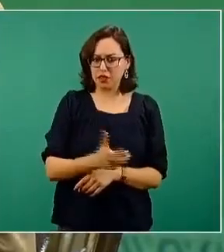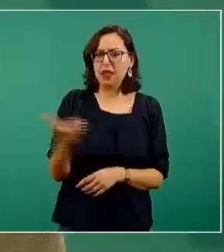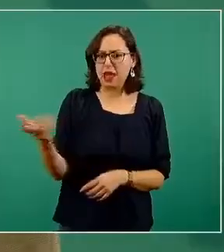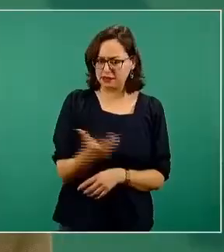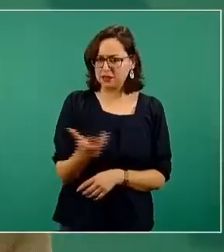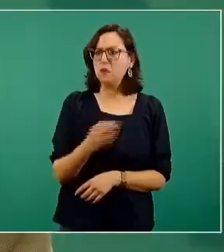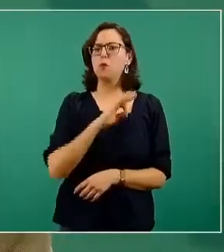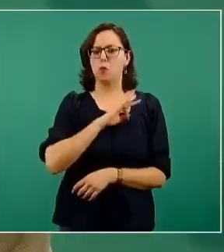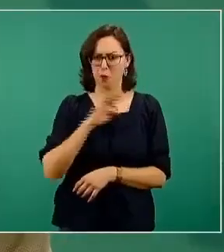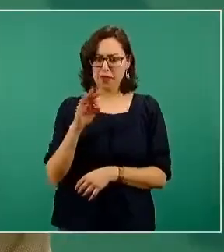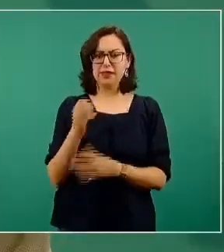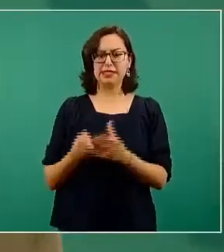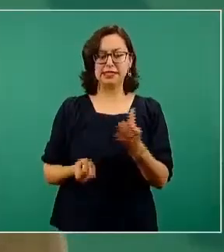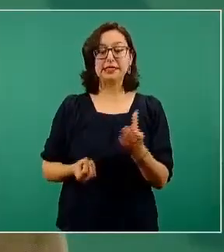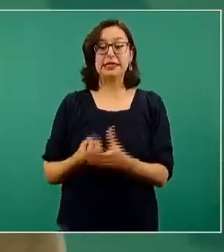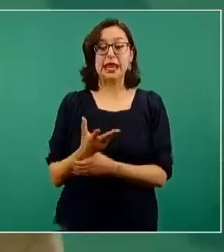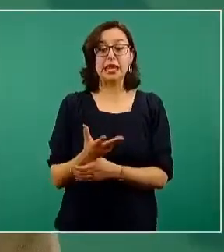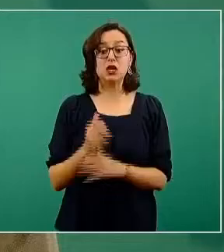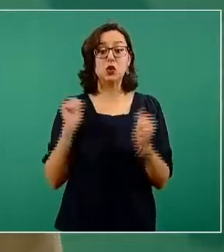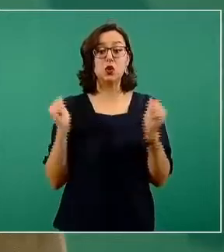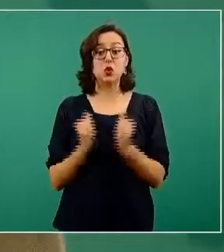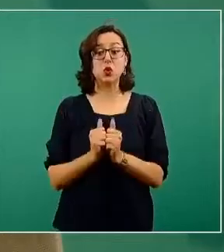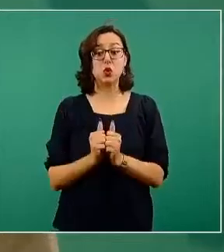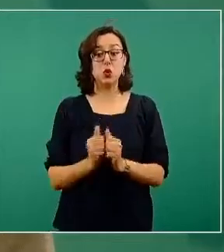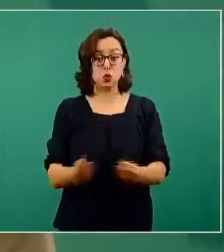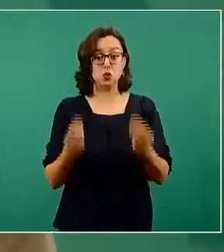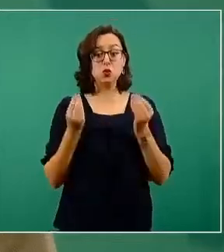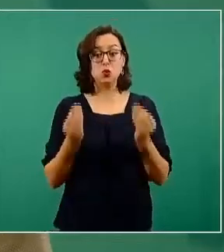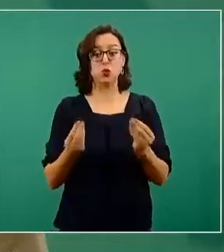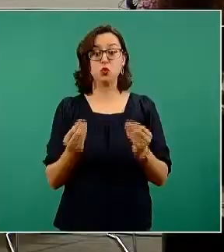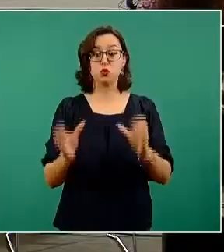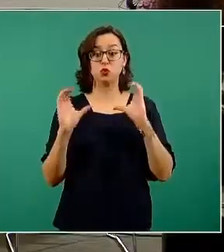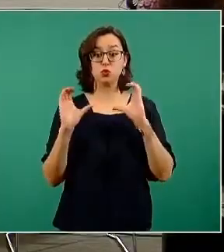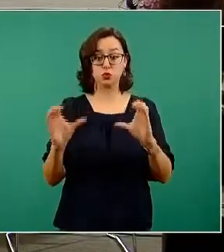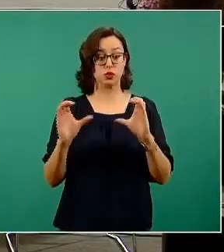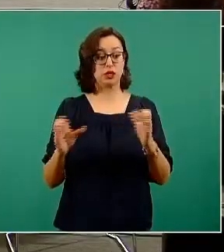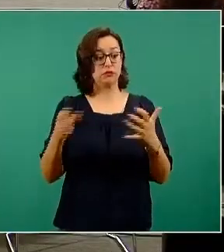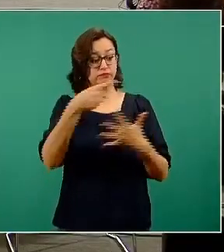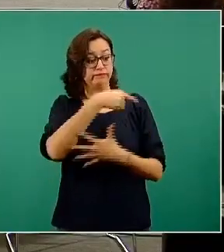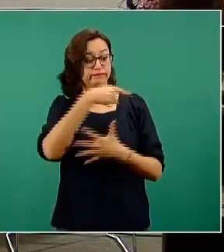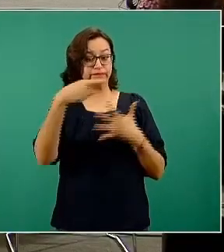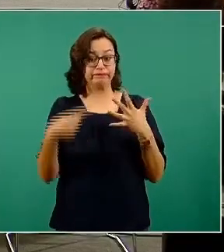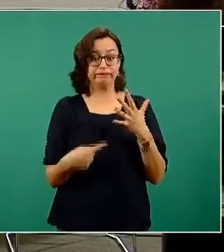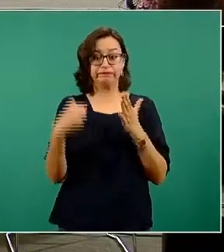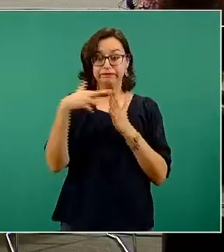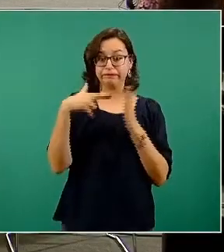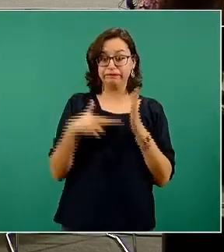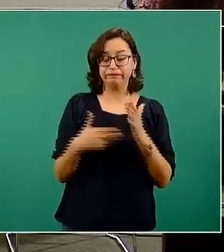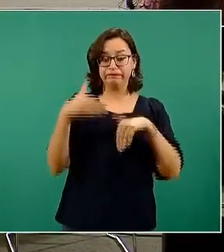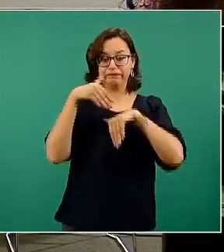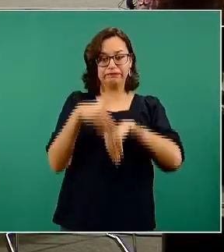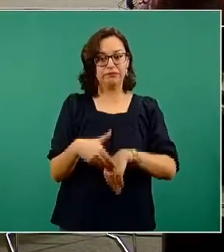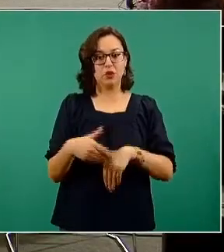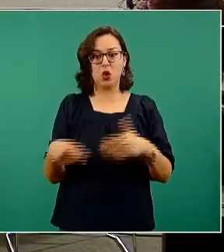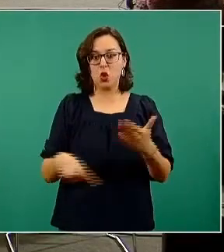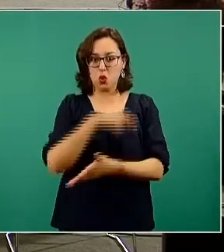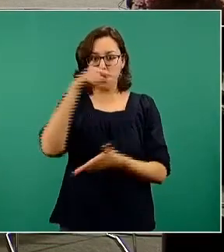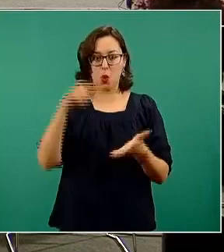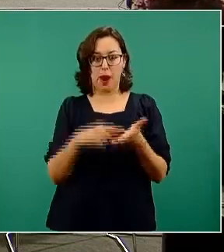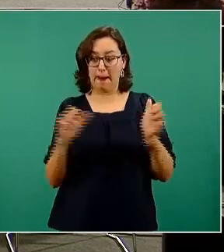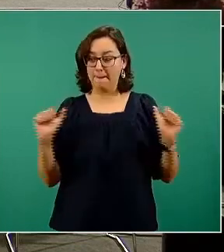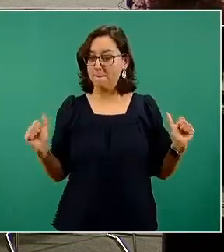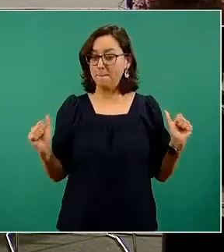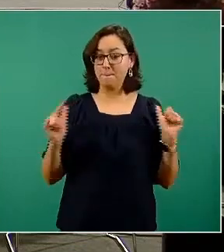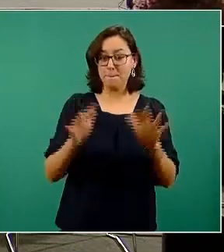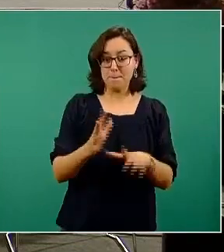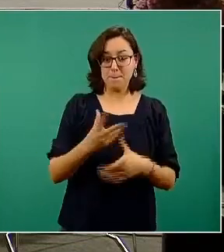espacio público, pero manteniendo una serie de precauciones importantes, ¿no? Y las aglomeraciones, pues es uno de los grandes riesgos